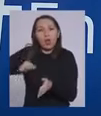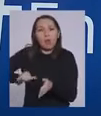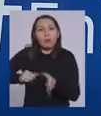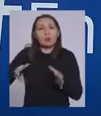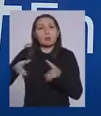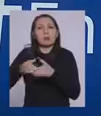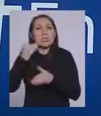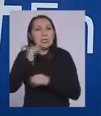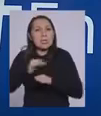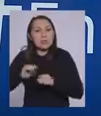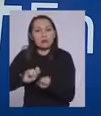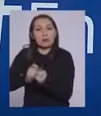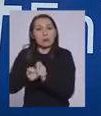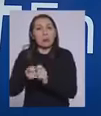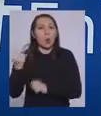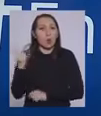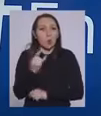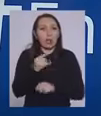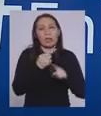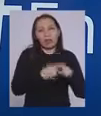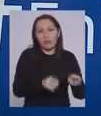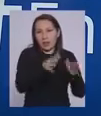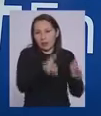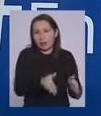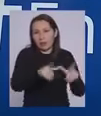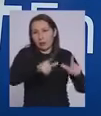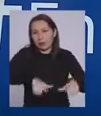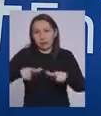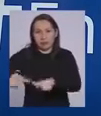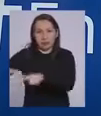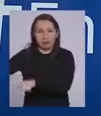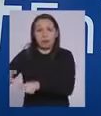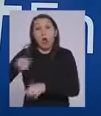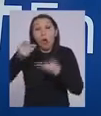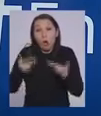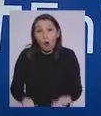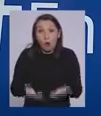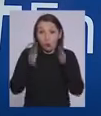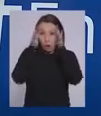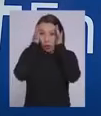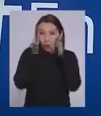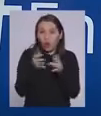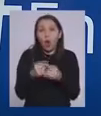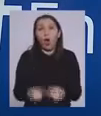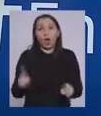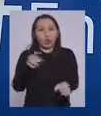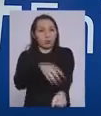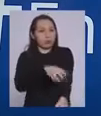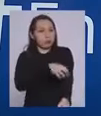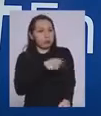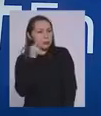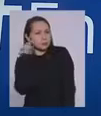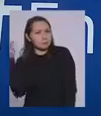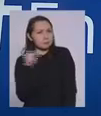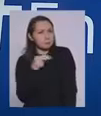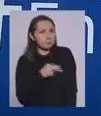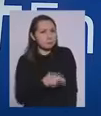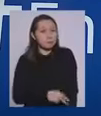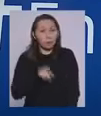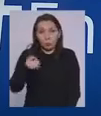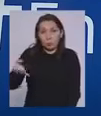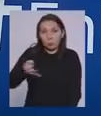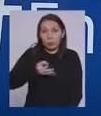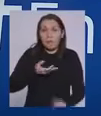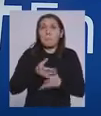pediatría y en la urgencia. Pero hoy, obviamente, nos estamos enfocando en otras regiones. Tal como usted lo mencionaba,